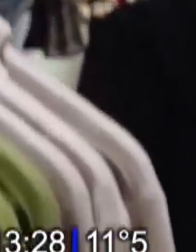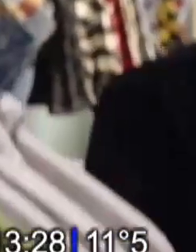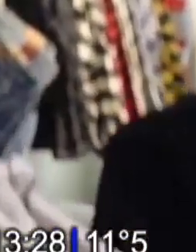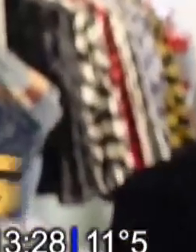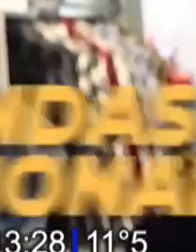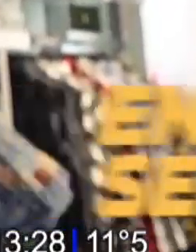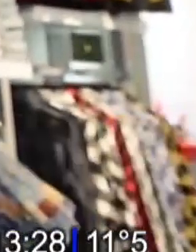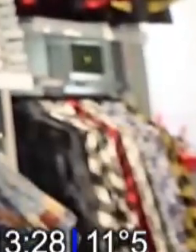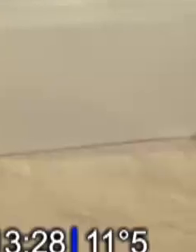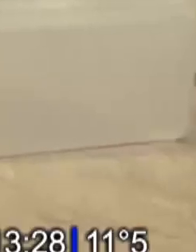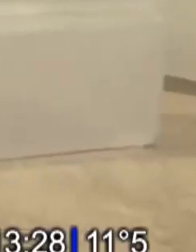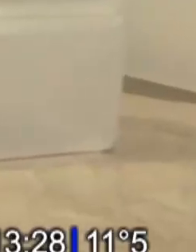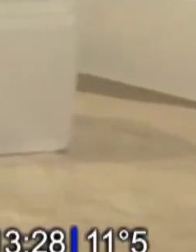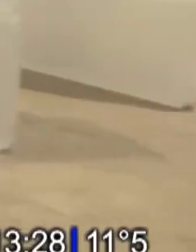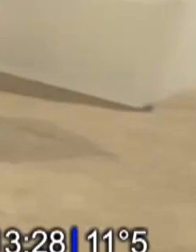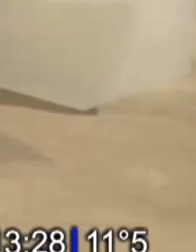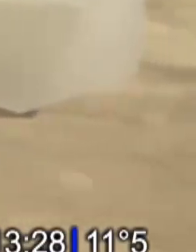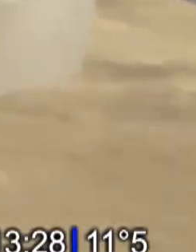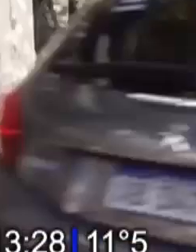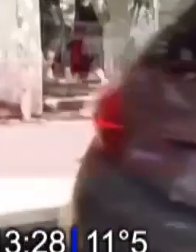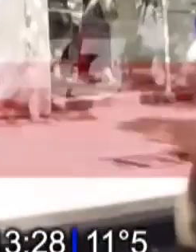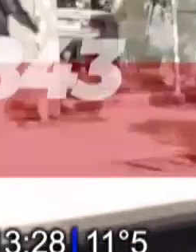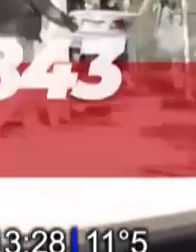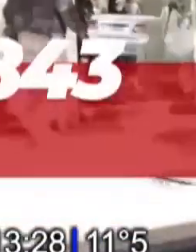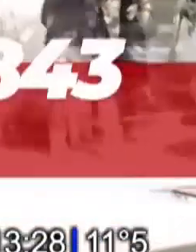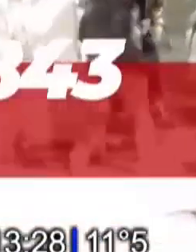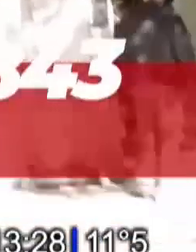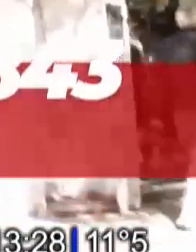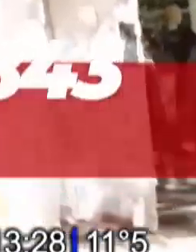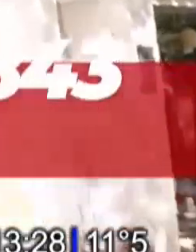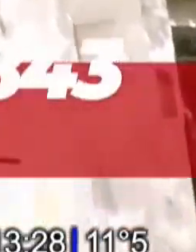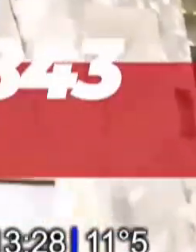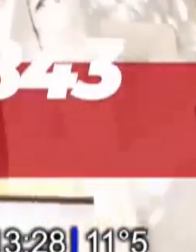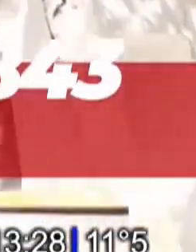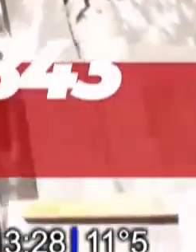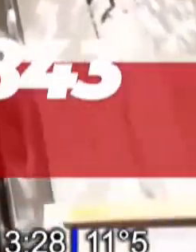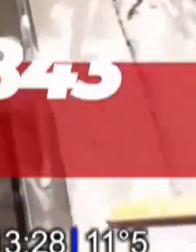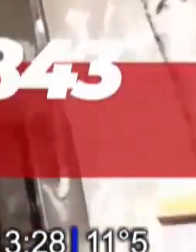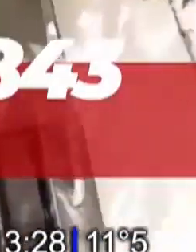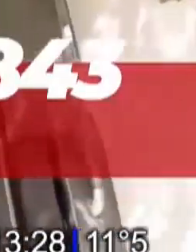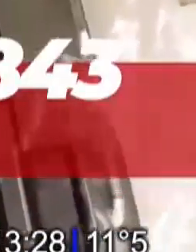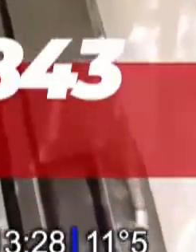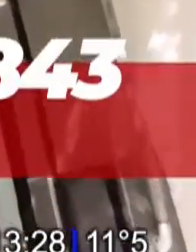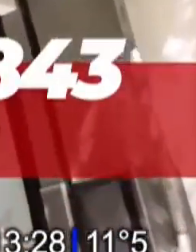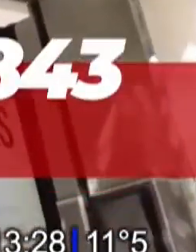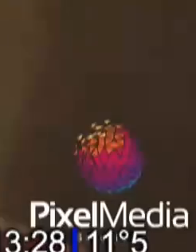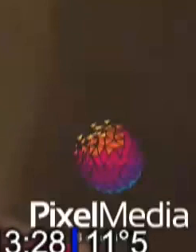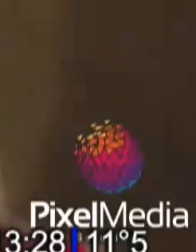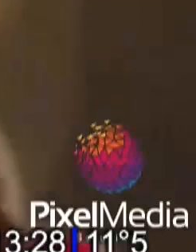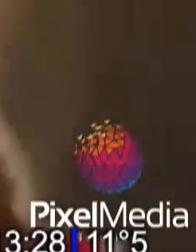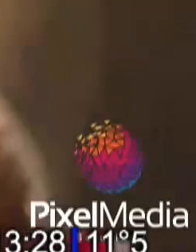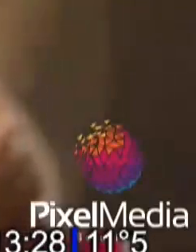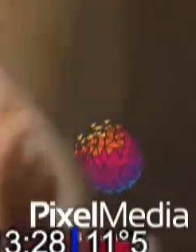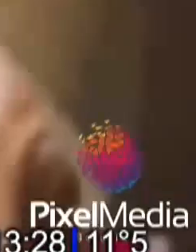prendas seleccionadas. Alfis Jeans. Pringles 843. En Instagram, Alfis Jeans San Luis.